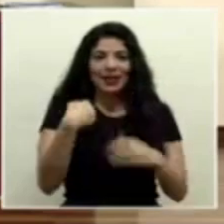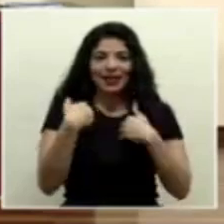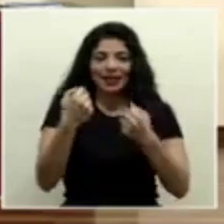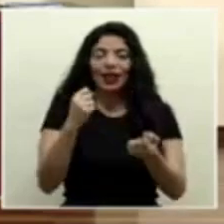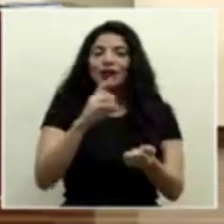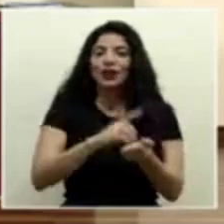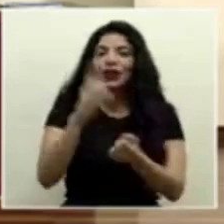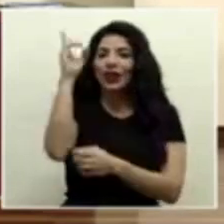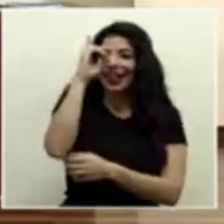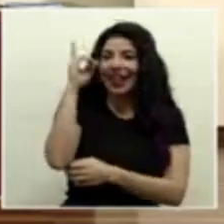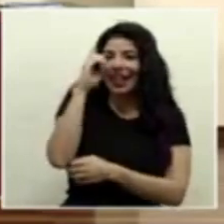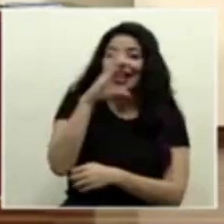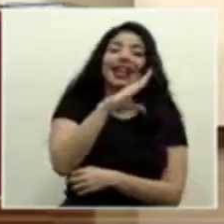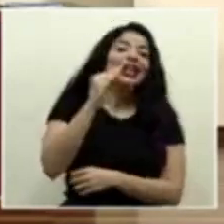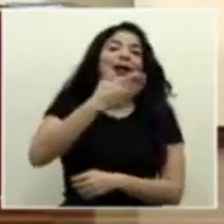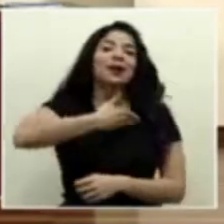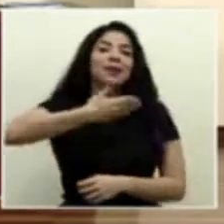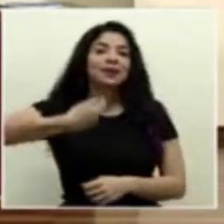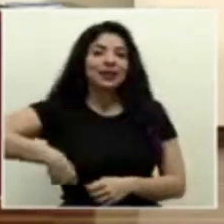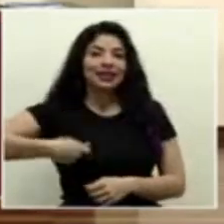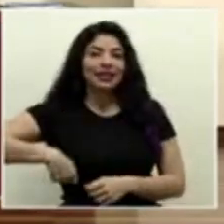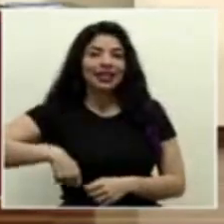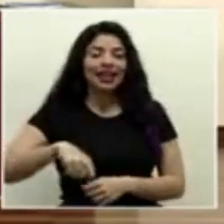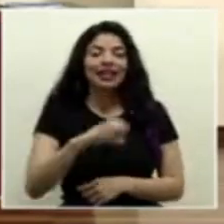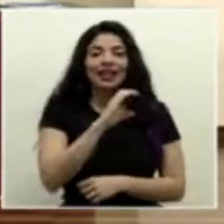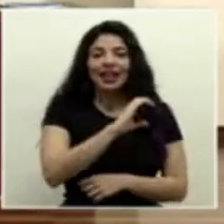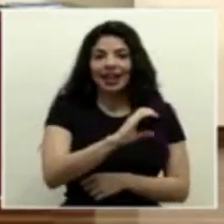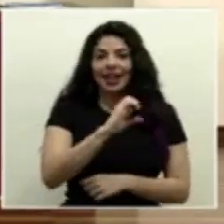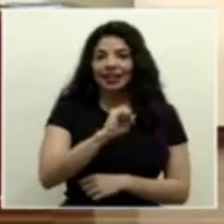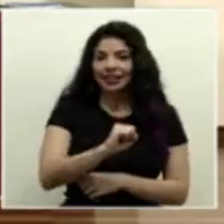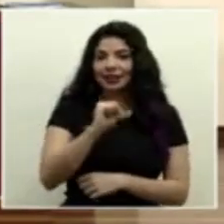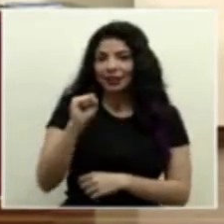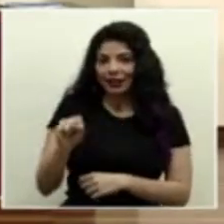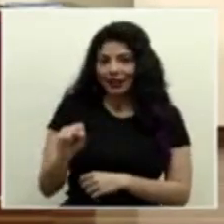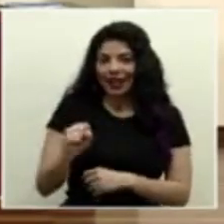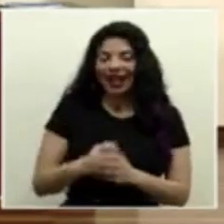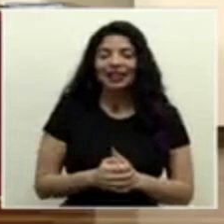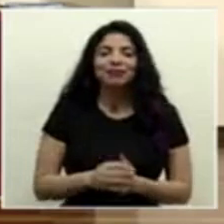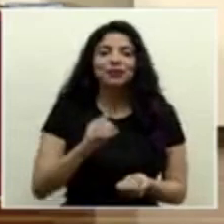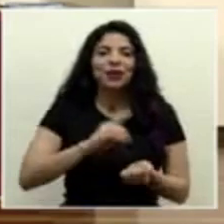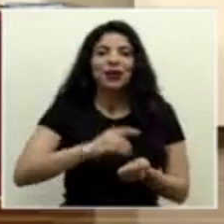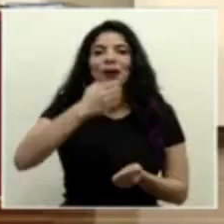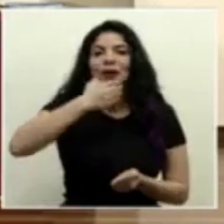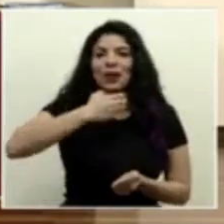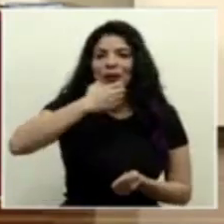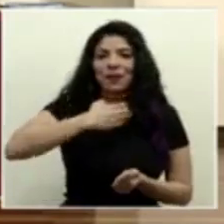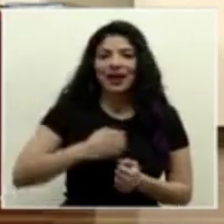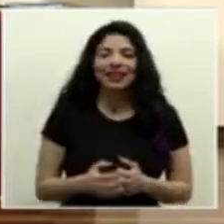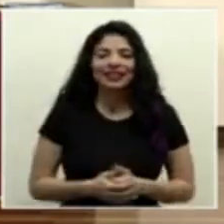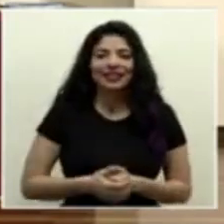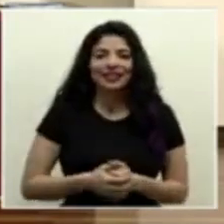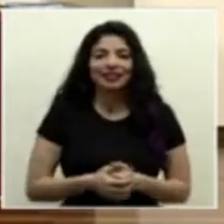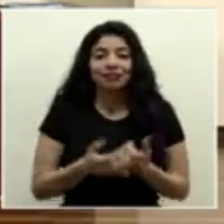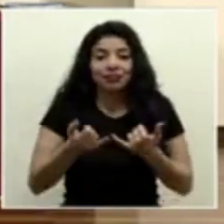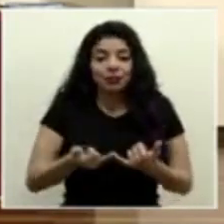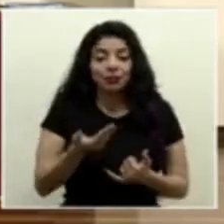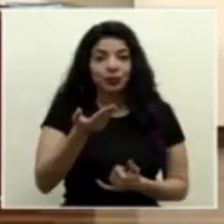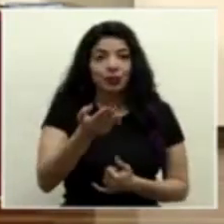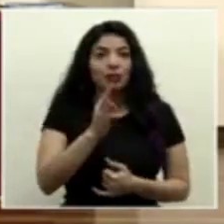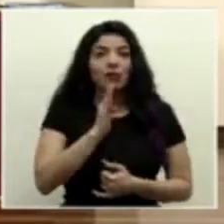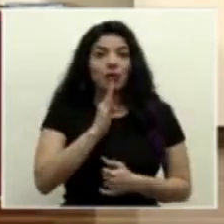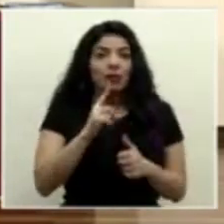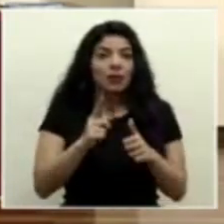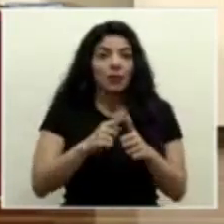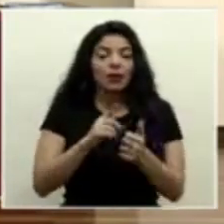doctor Daniel Salas y al presidente ejecutivo de la Caja Costarricense de Seguro Social, el doctor Román Macaya. Cedemos el uso a la